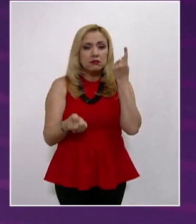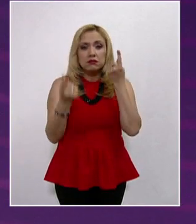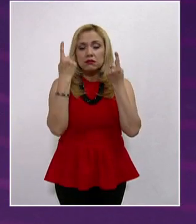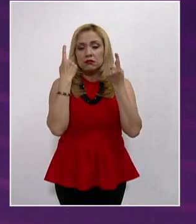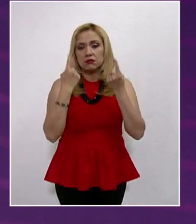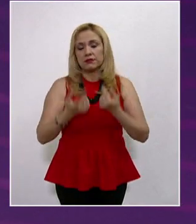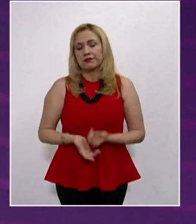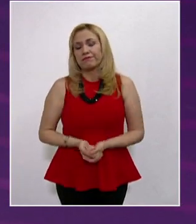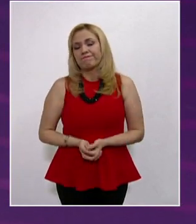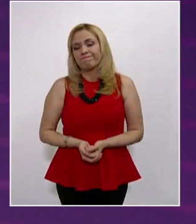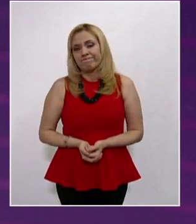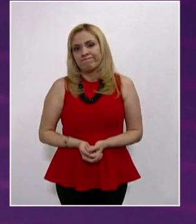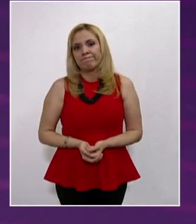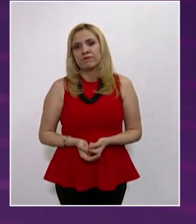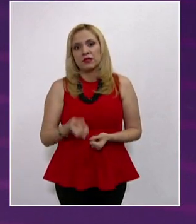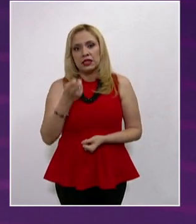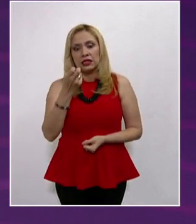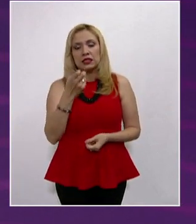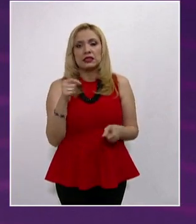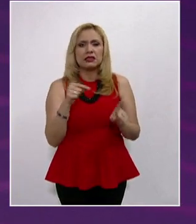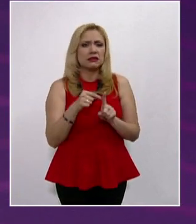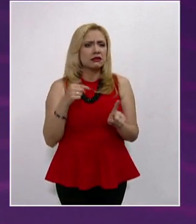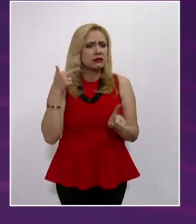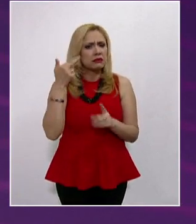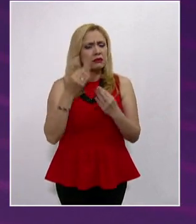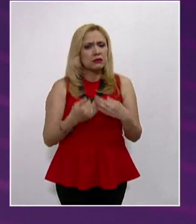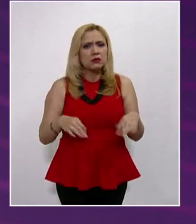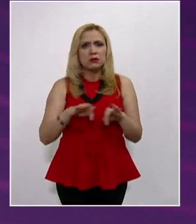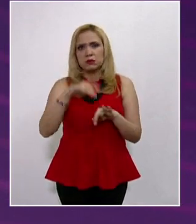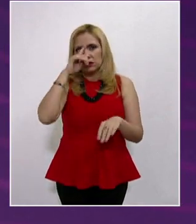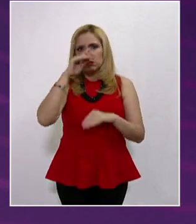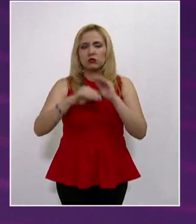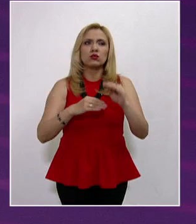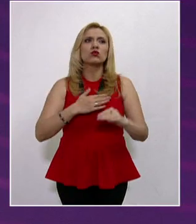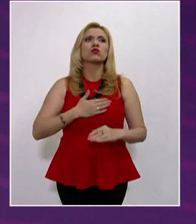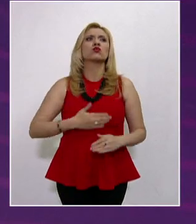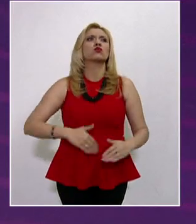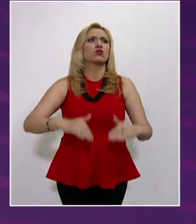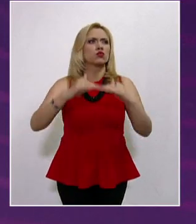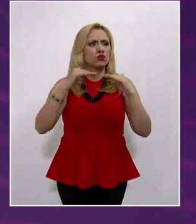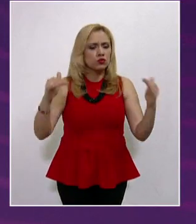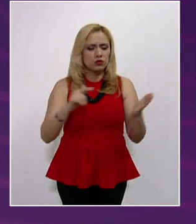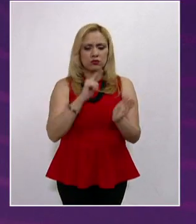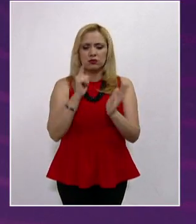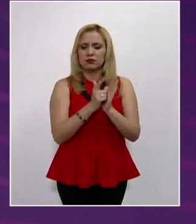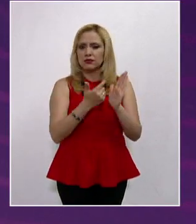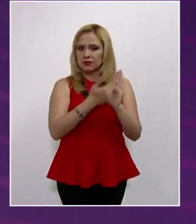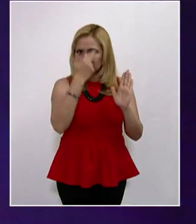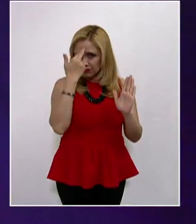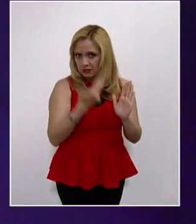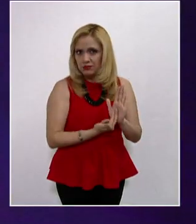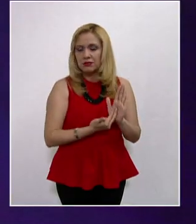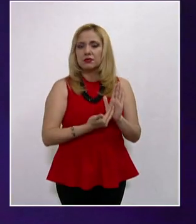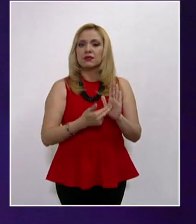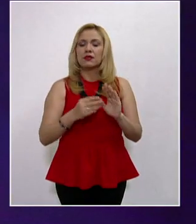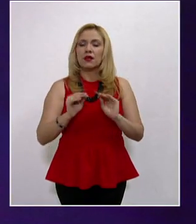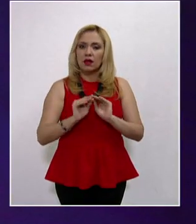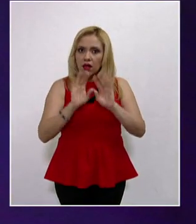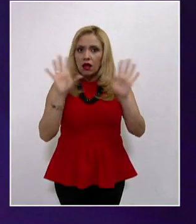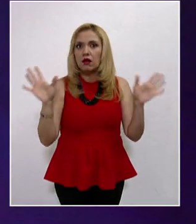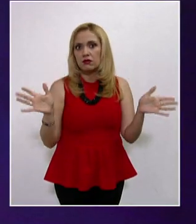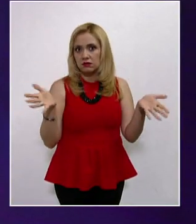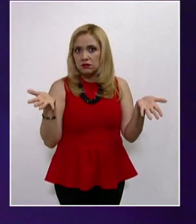excepción. Y eso es central para construir la democracia, para construir el Estado de Derecho. Es claro